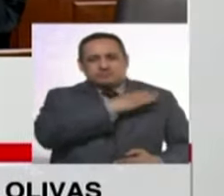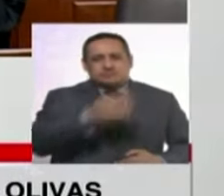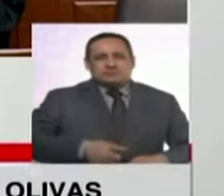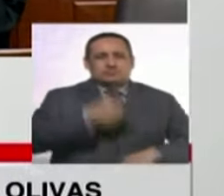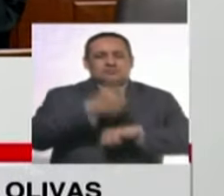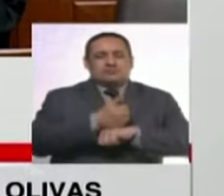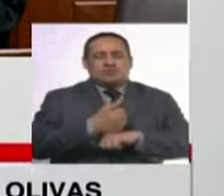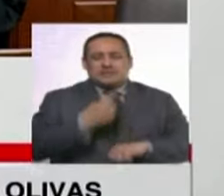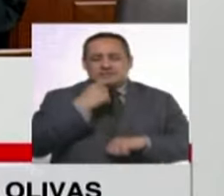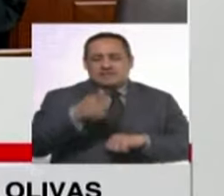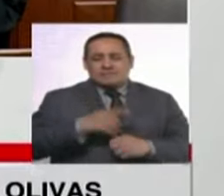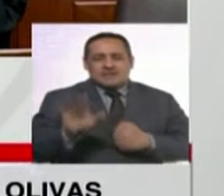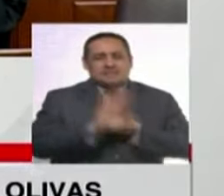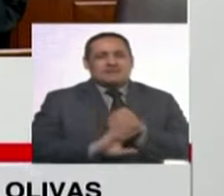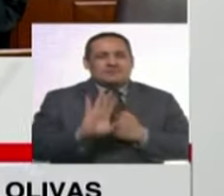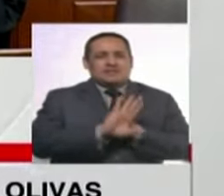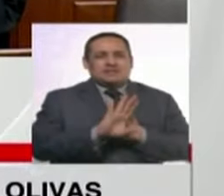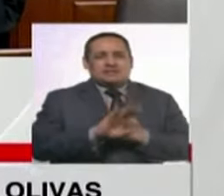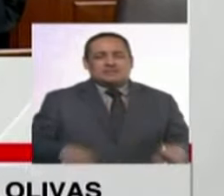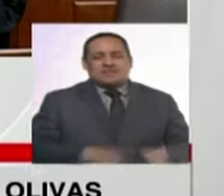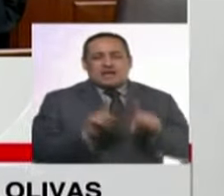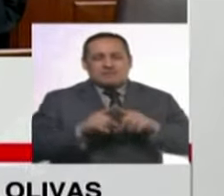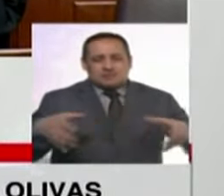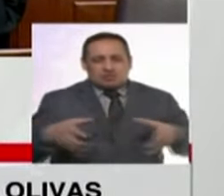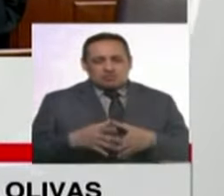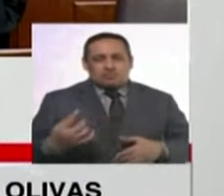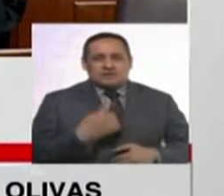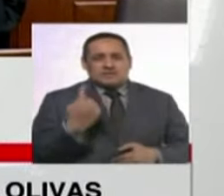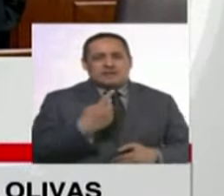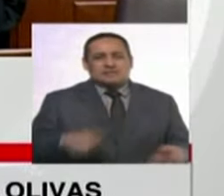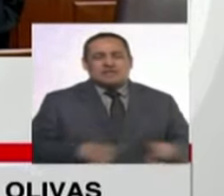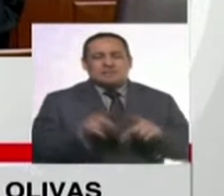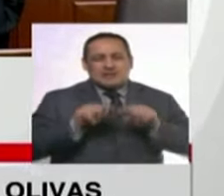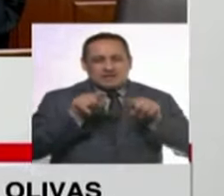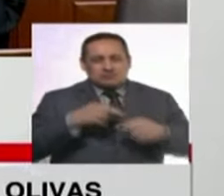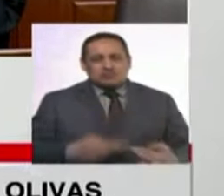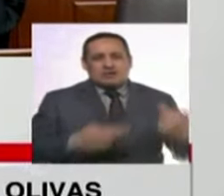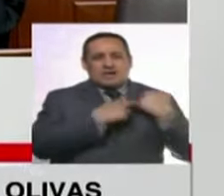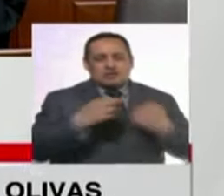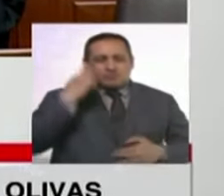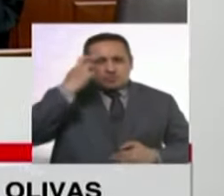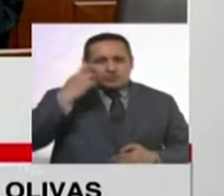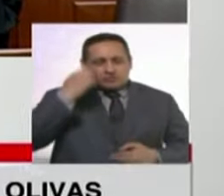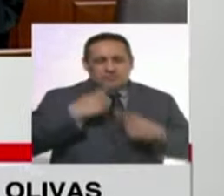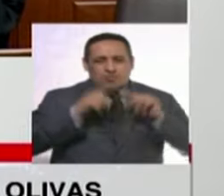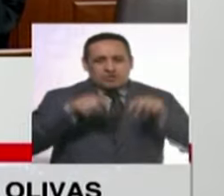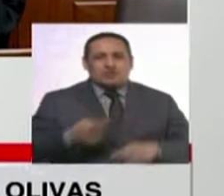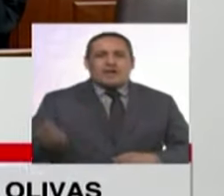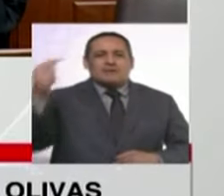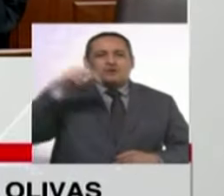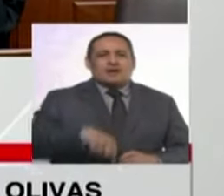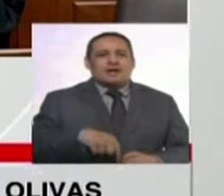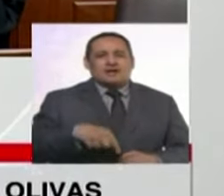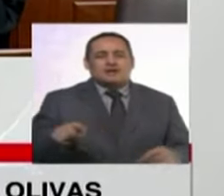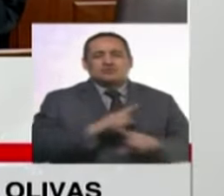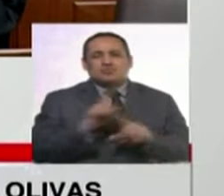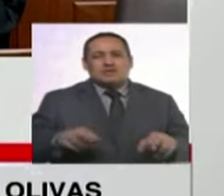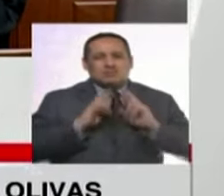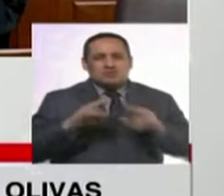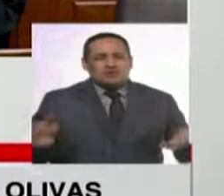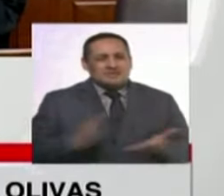usted está para defender la institucionalidad Ese es su cargo político y por eso ha sido llamado no